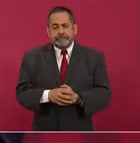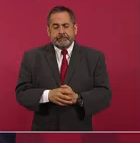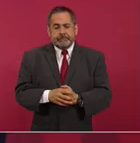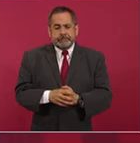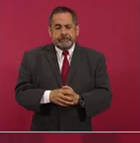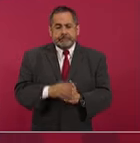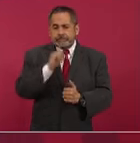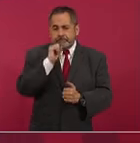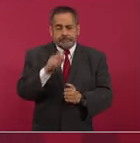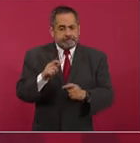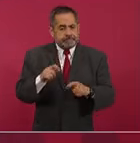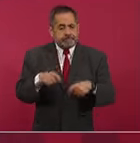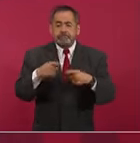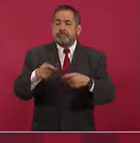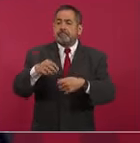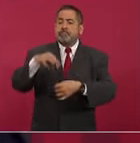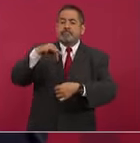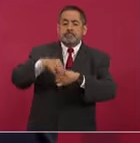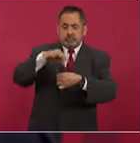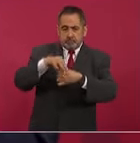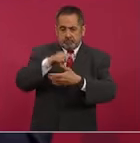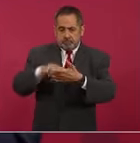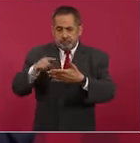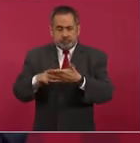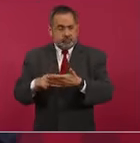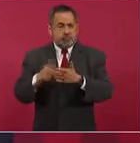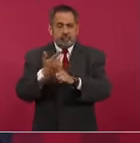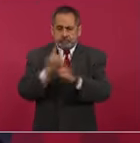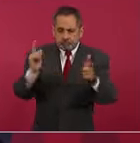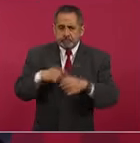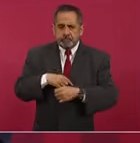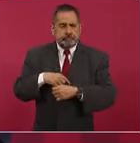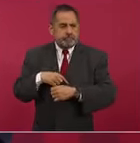se garantice el voto libre, secreto,